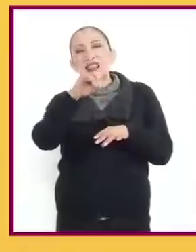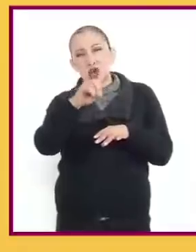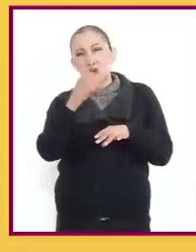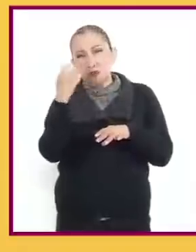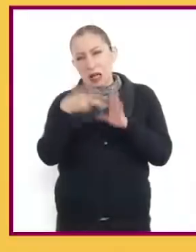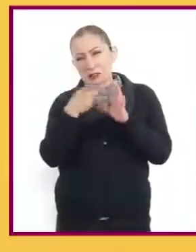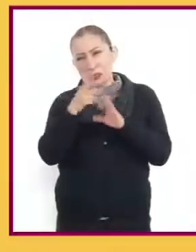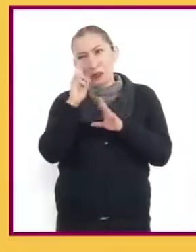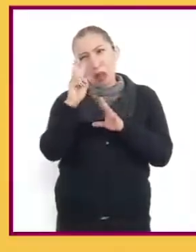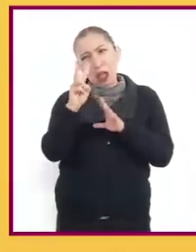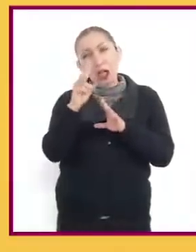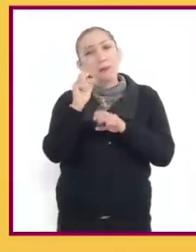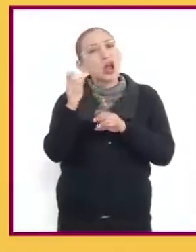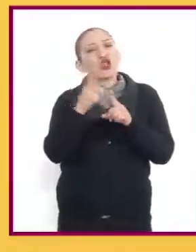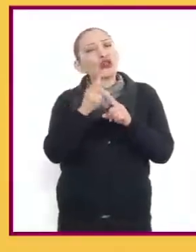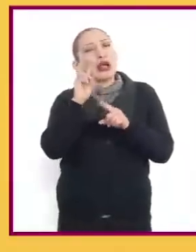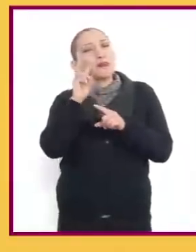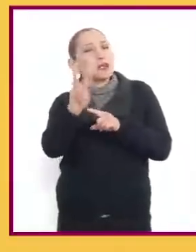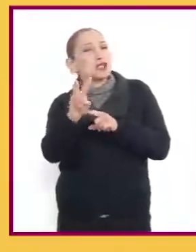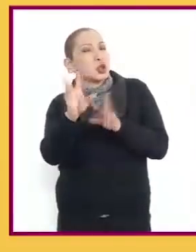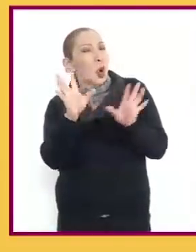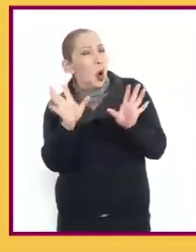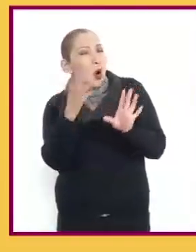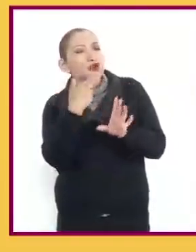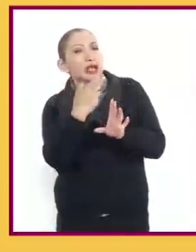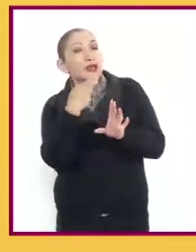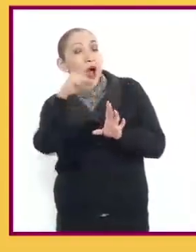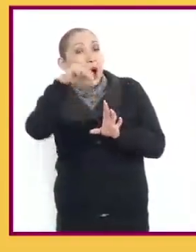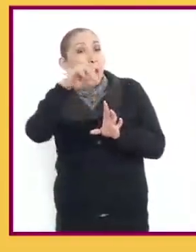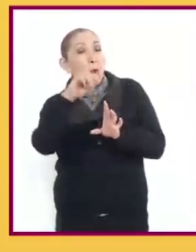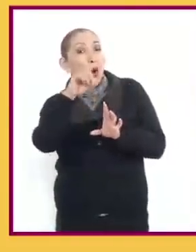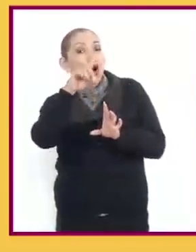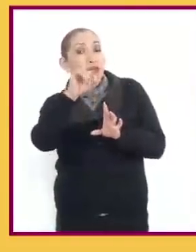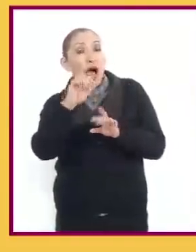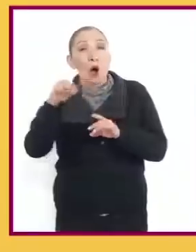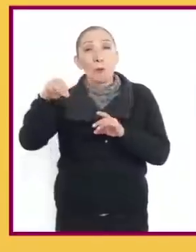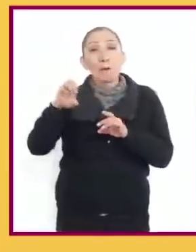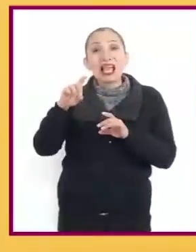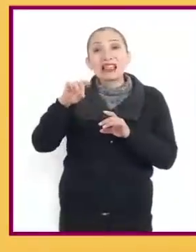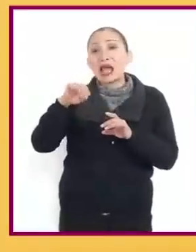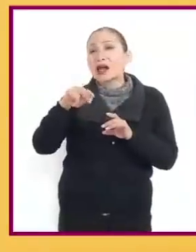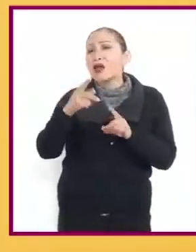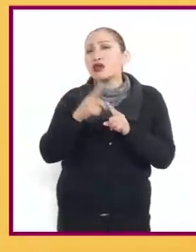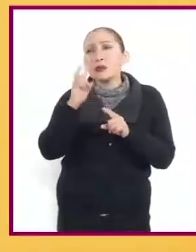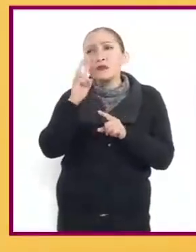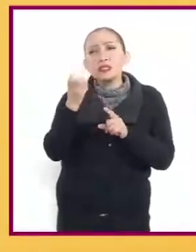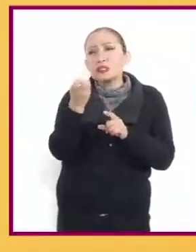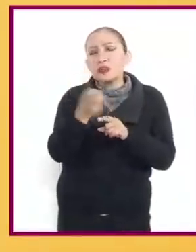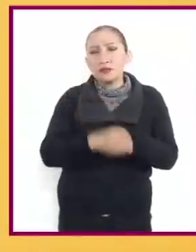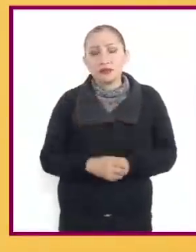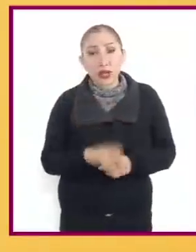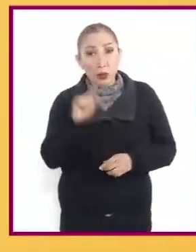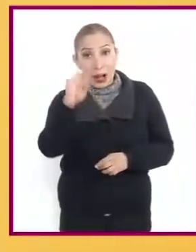pero ¿en dónde han visto o usado la moda o la mediana? Para ayudarlos a reflexionar sobre